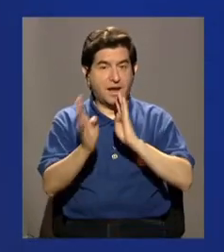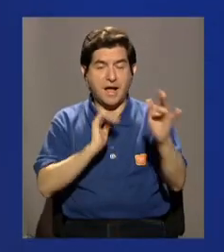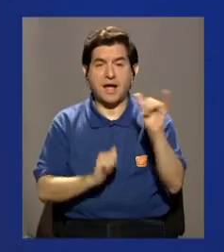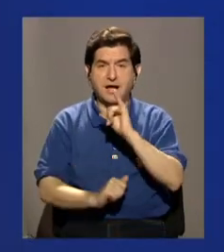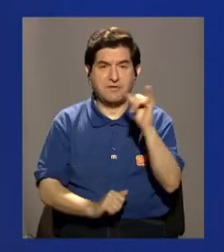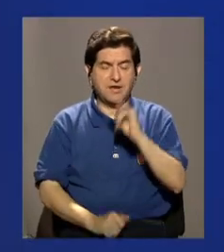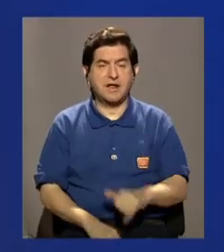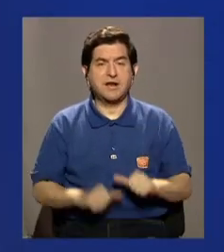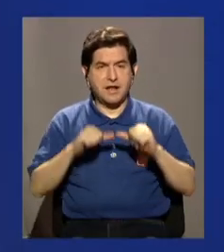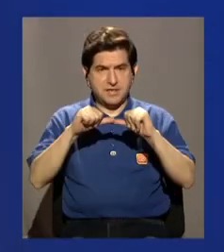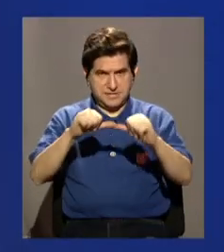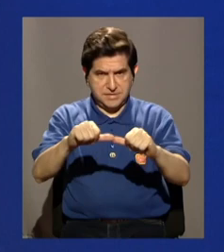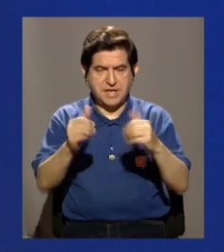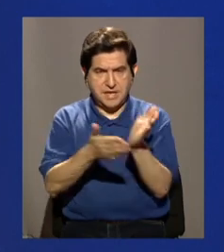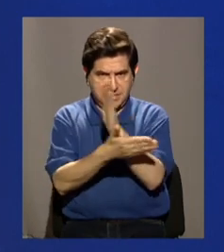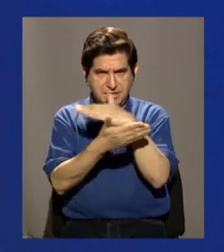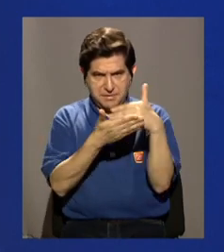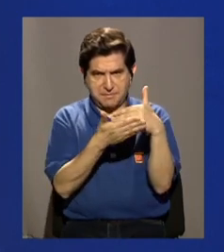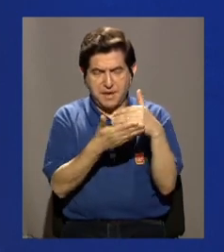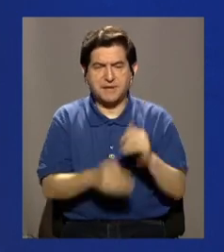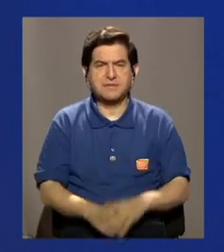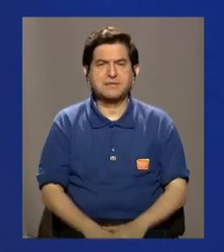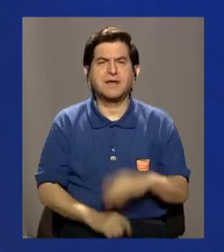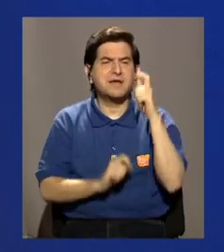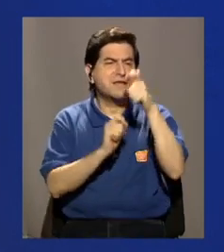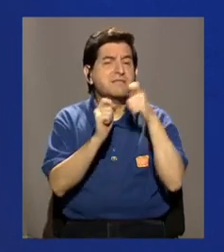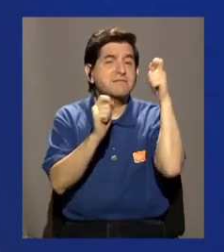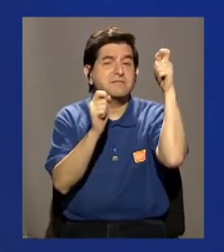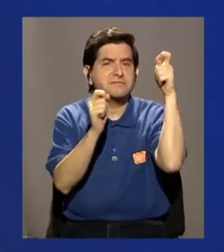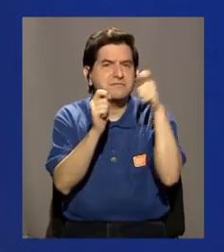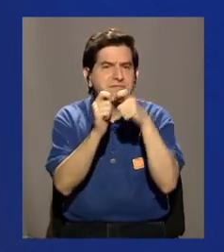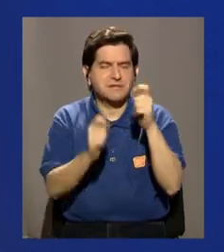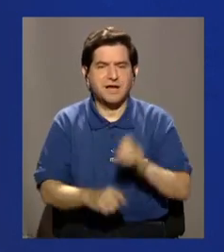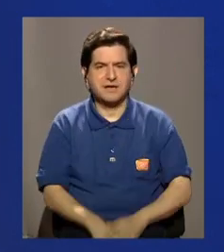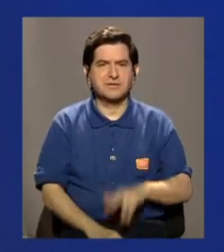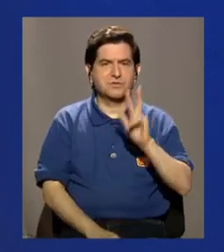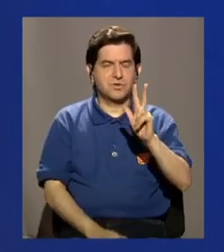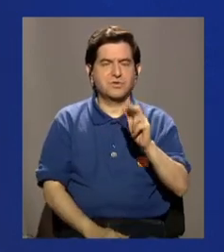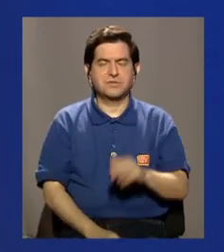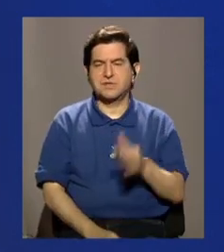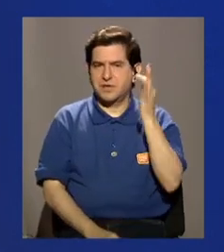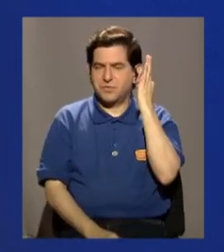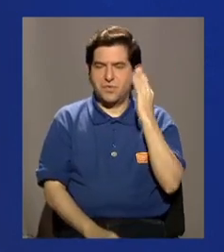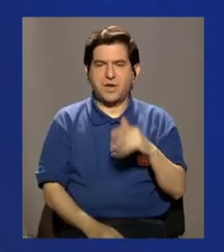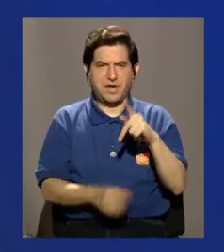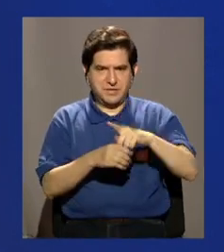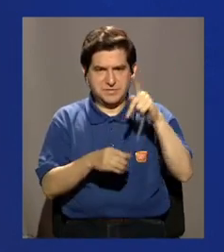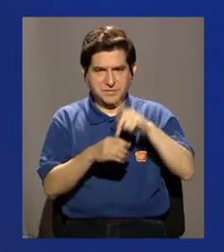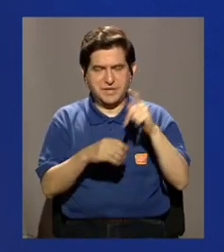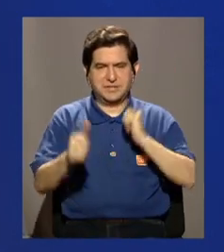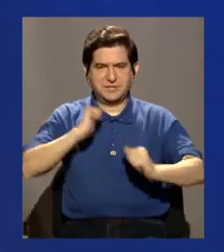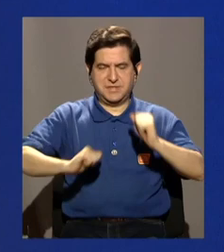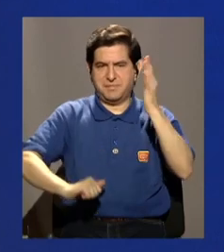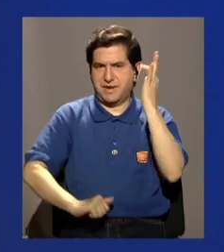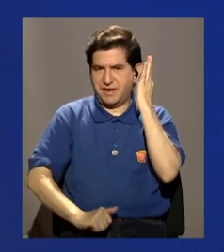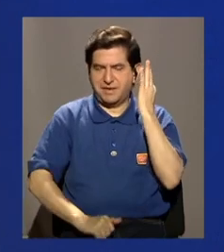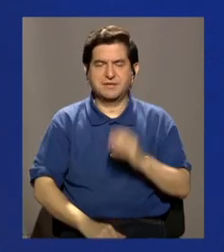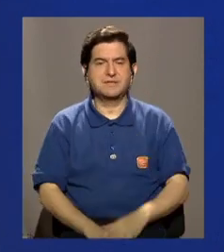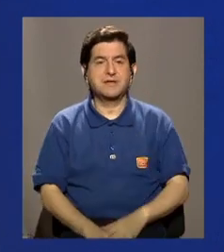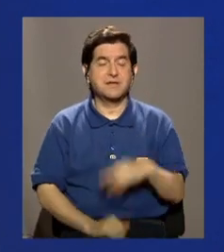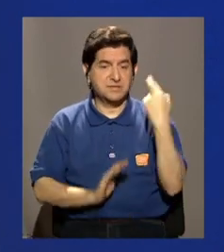en el segundo bloque vamos a hablar específicamente de las tres actrices que en este caso interpretan los papeles